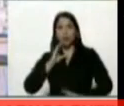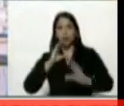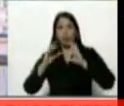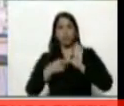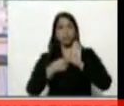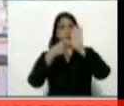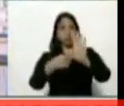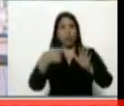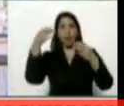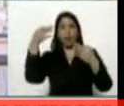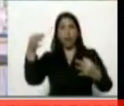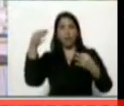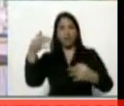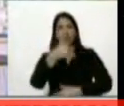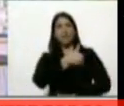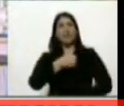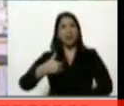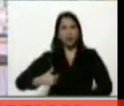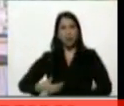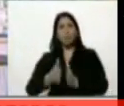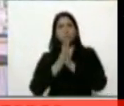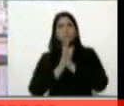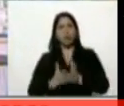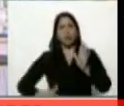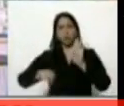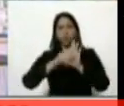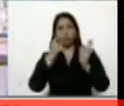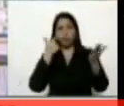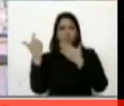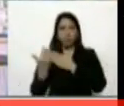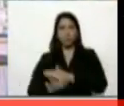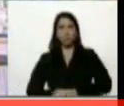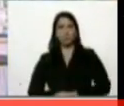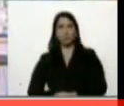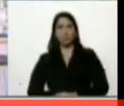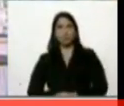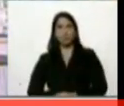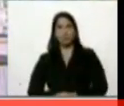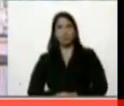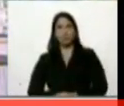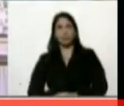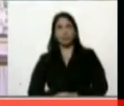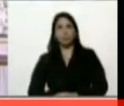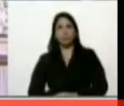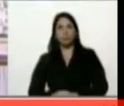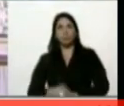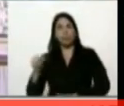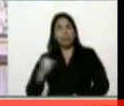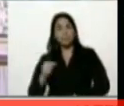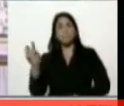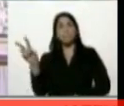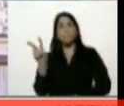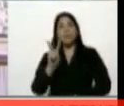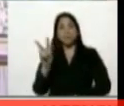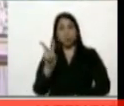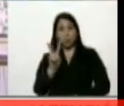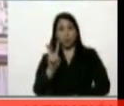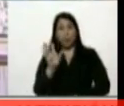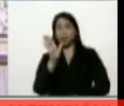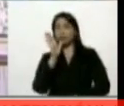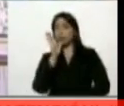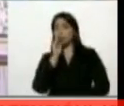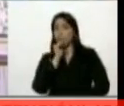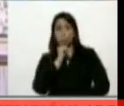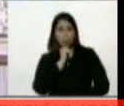problema, como lo hemos repetido en otras veces, es porque no golpeamos en caliente y dejamos que se impusiese toda